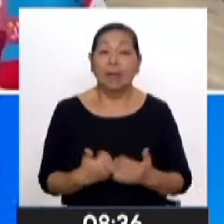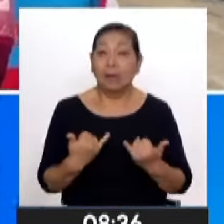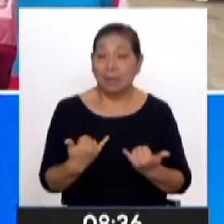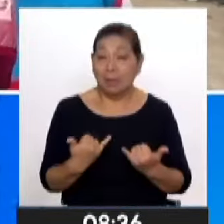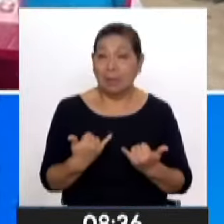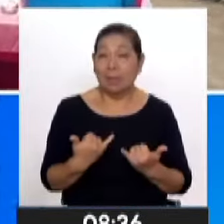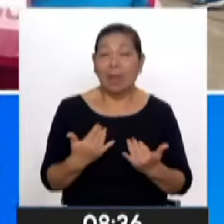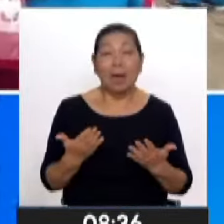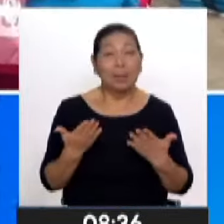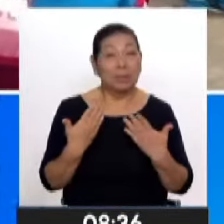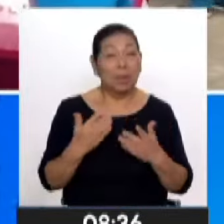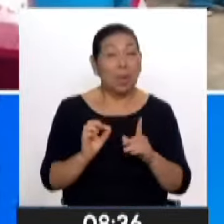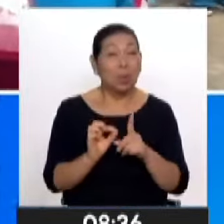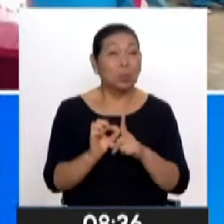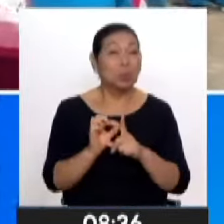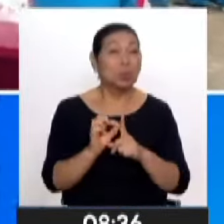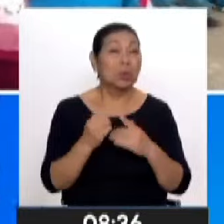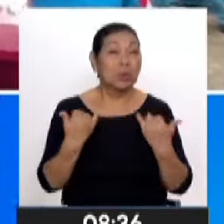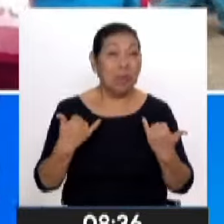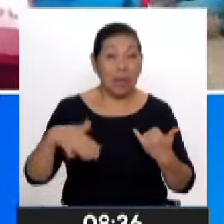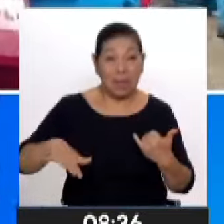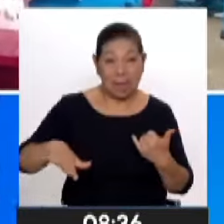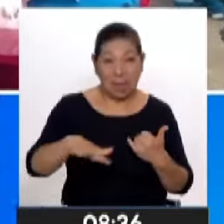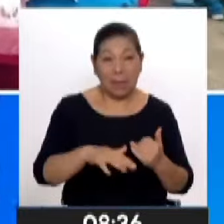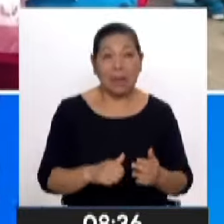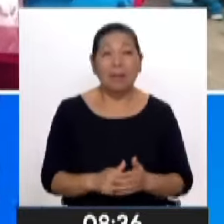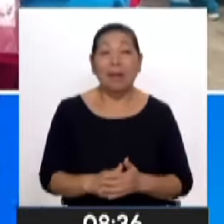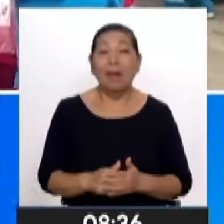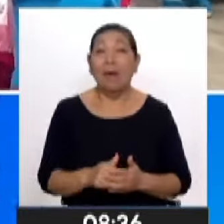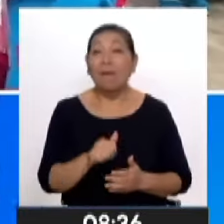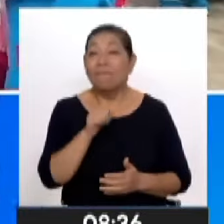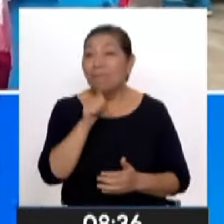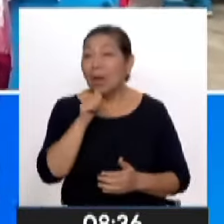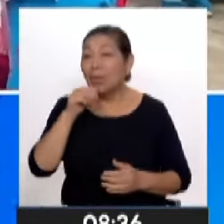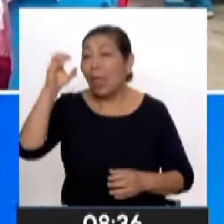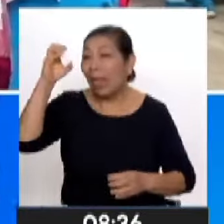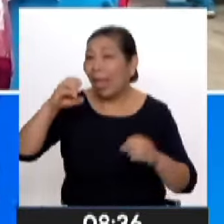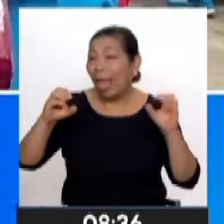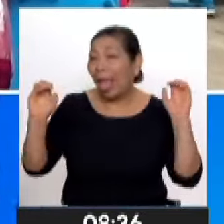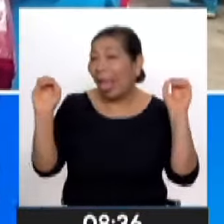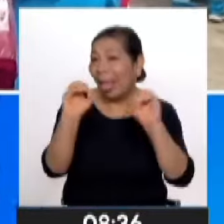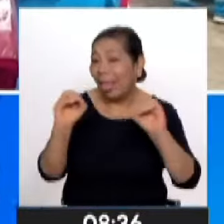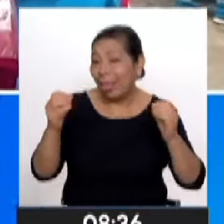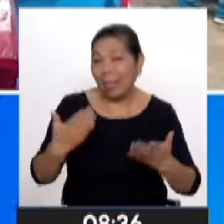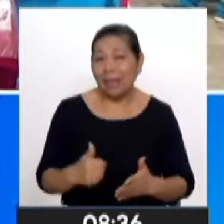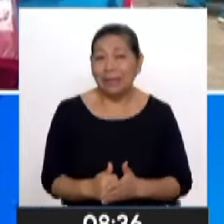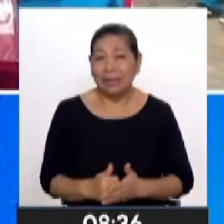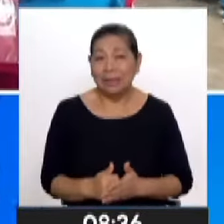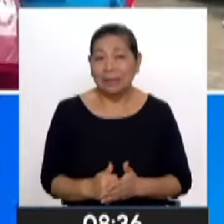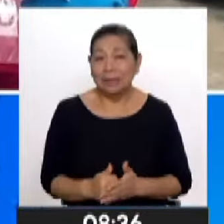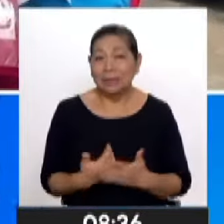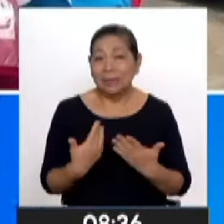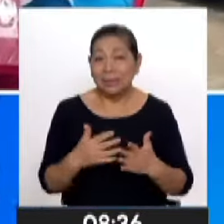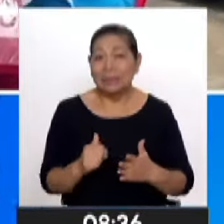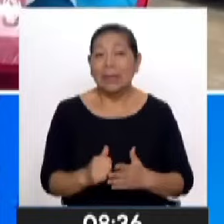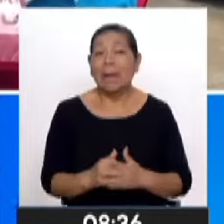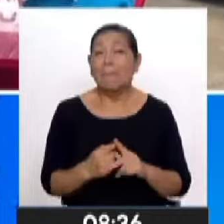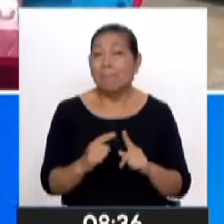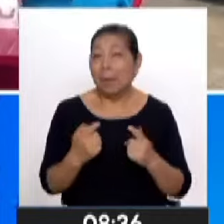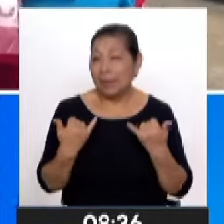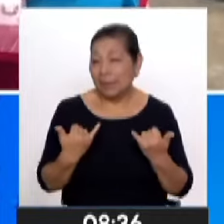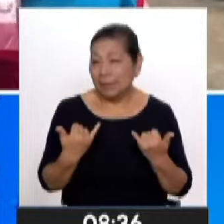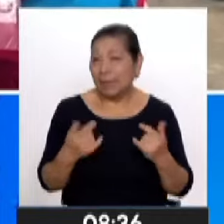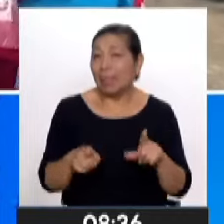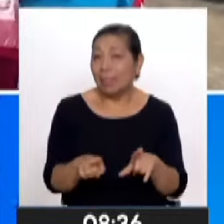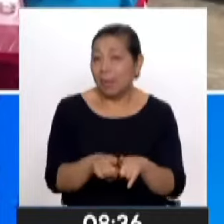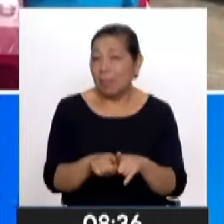Justamente las horas de calor, las altas temperaturas que tenemos y la escasez de lluvia, según el tsunami, ya estamos en el fenómeno del Niño. Para eso